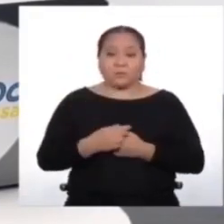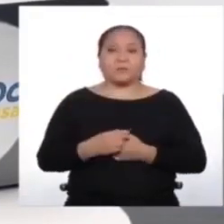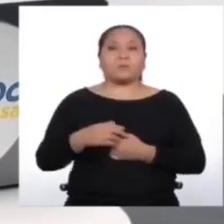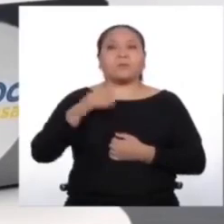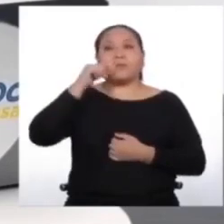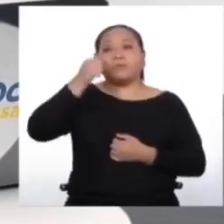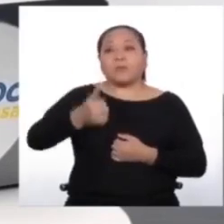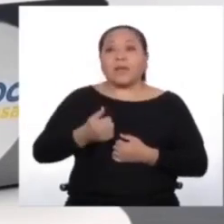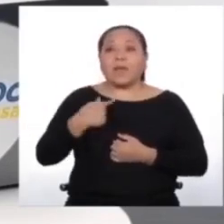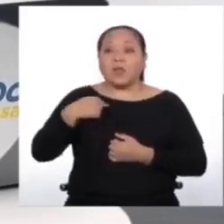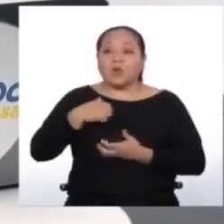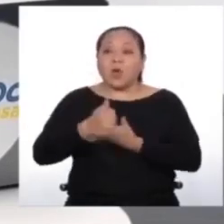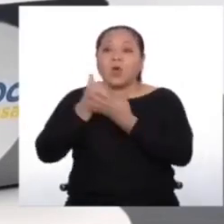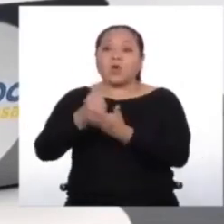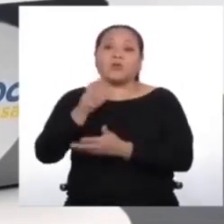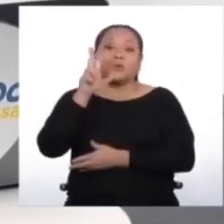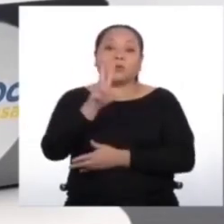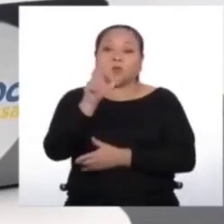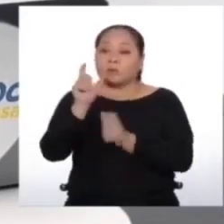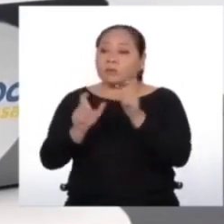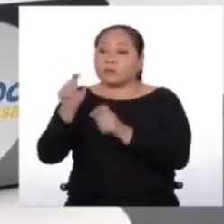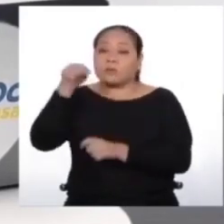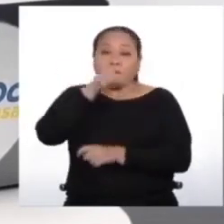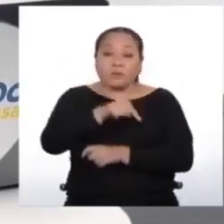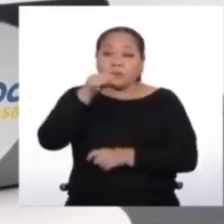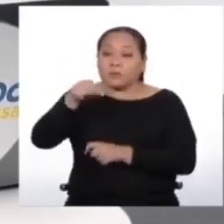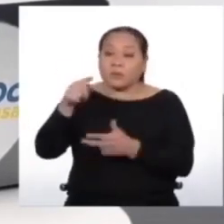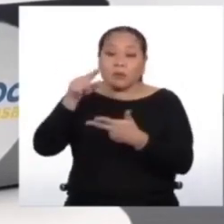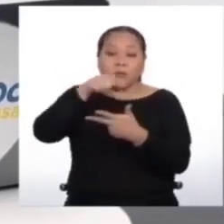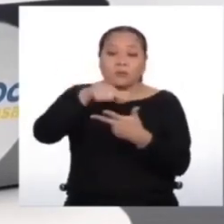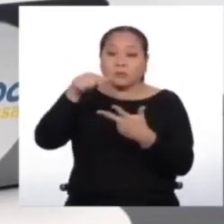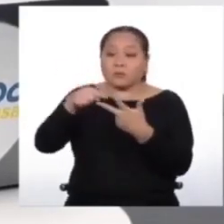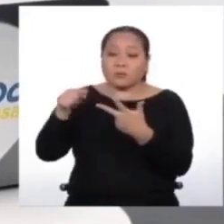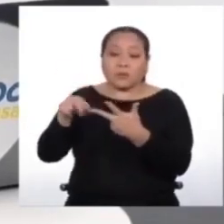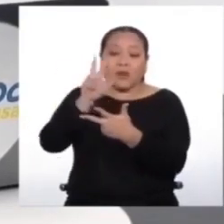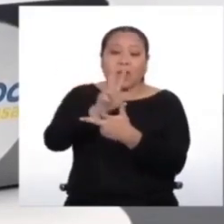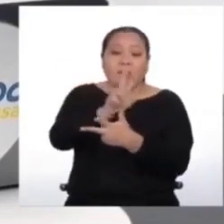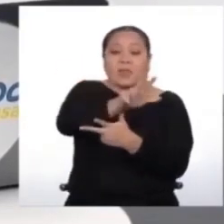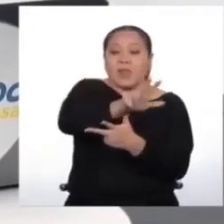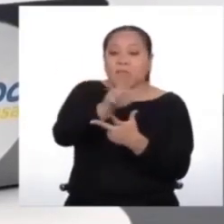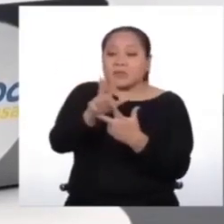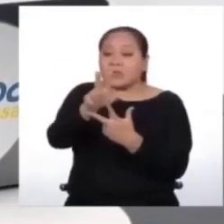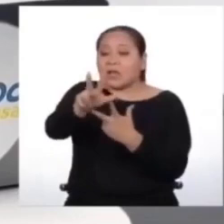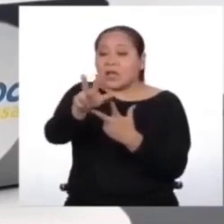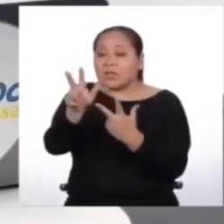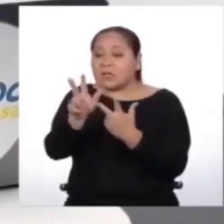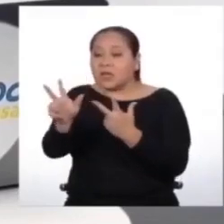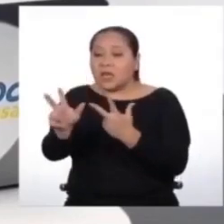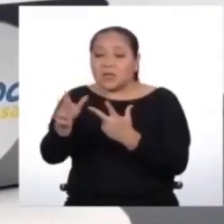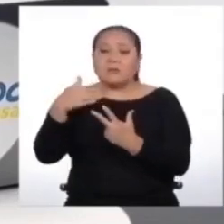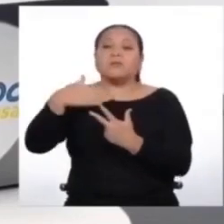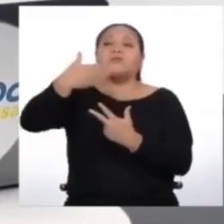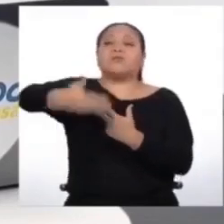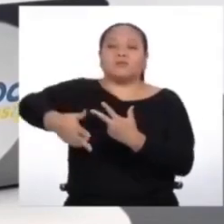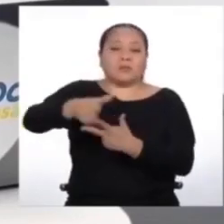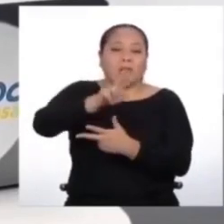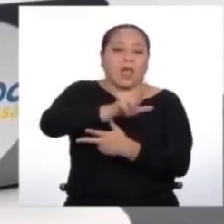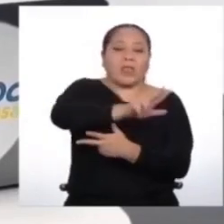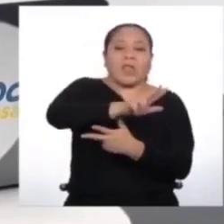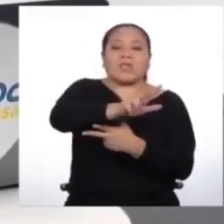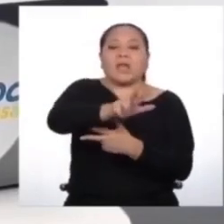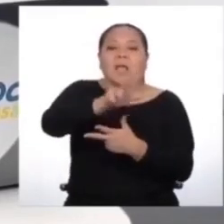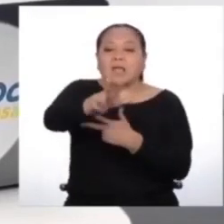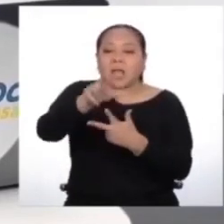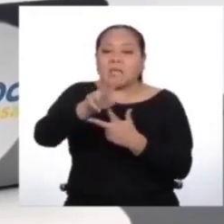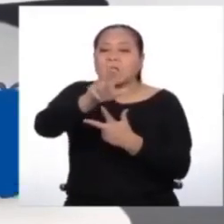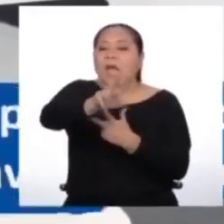que luego cada una de ellas haga un favor a esas 3 personas y así en el día 3 habrán realizado 9 favores, es decir, 3 días por 3 personas por 3